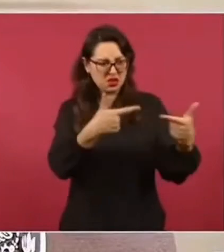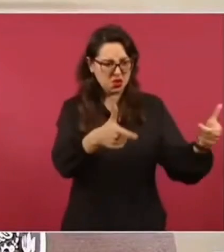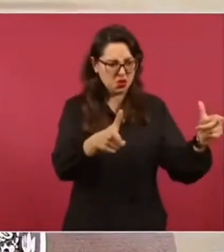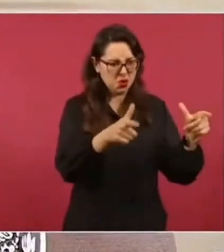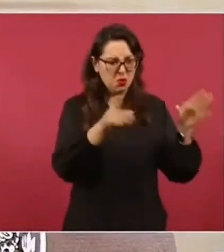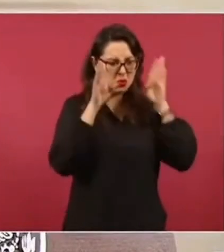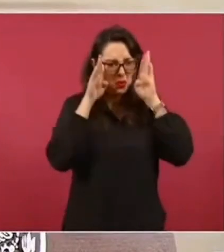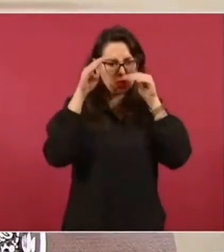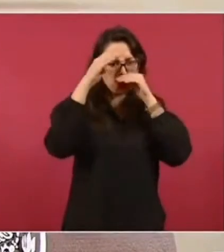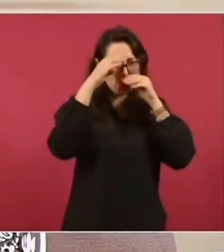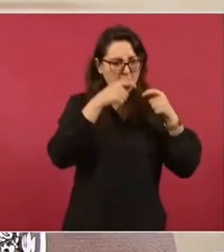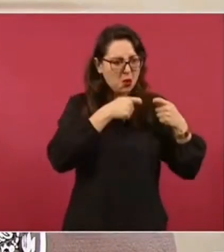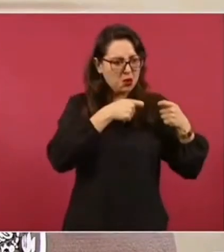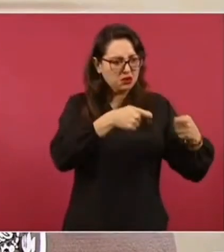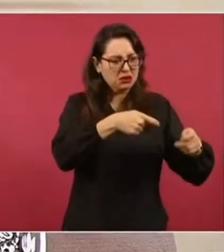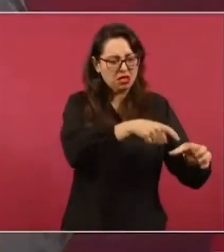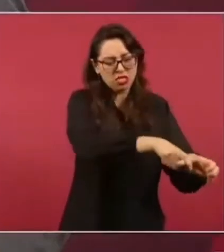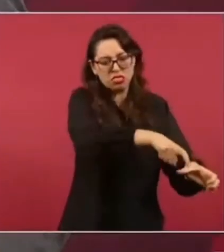ejemplo